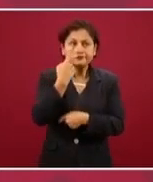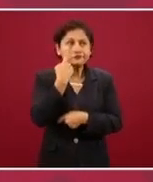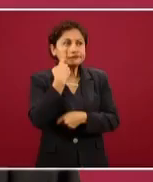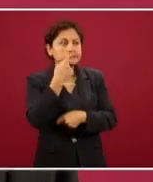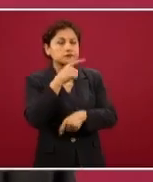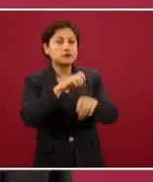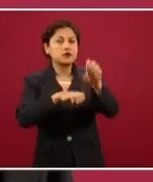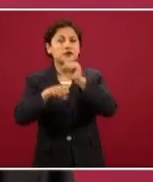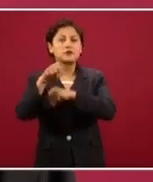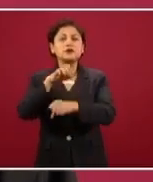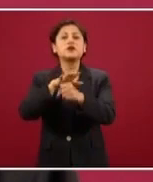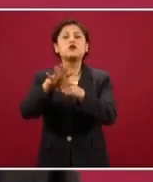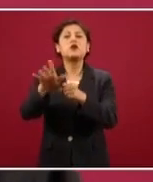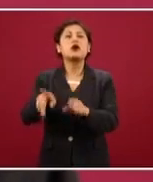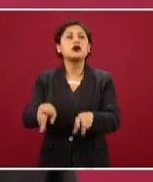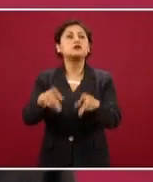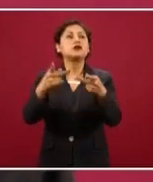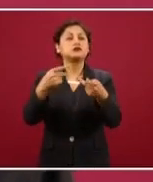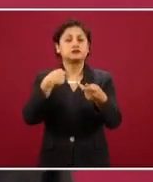lo primordial.